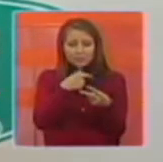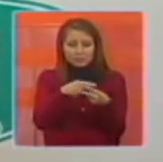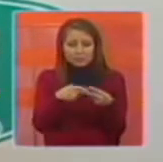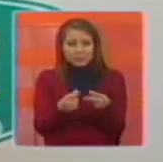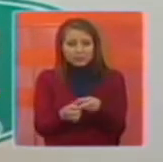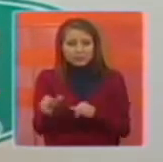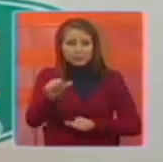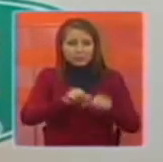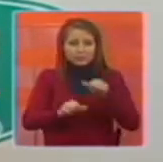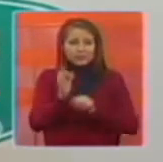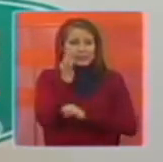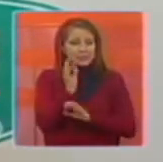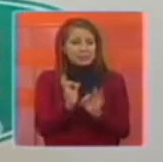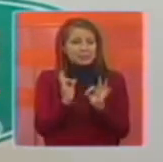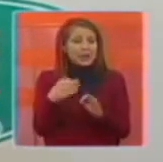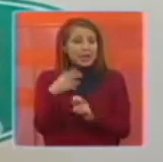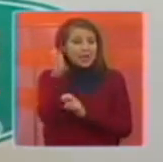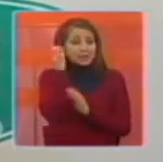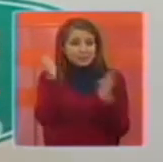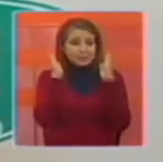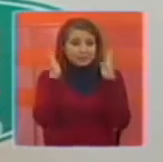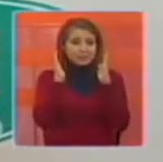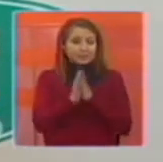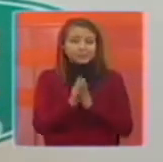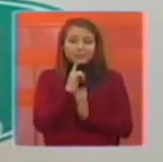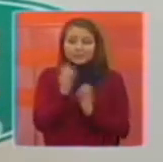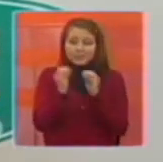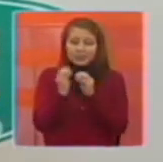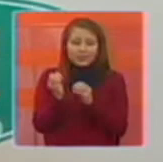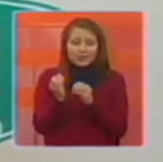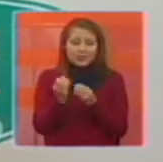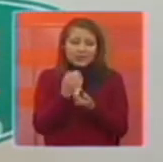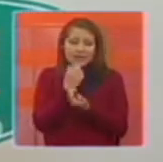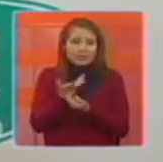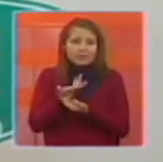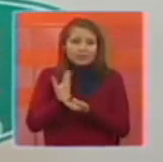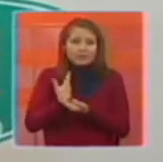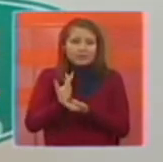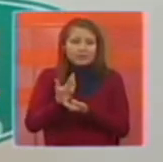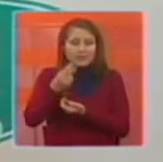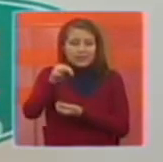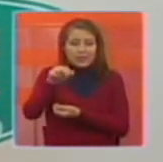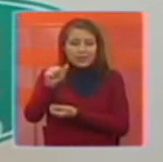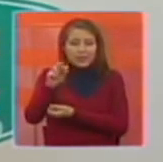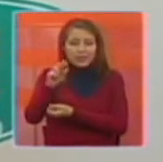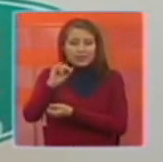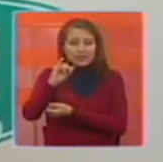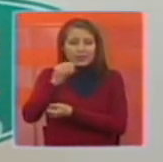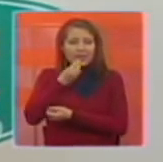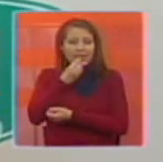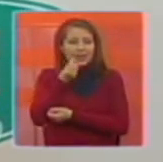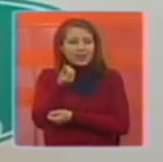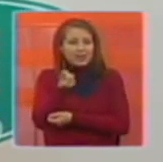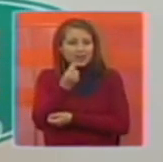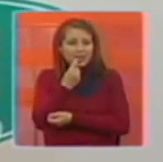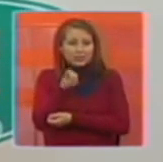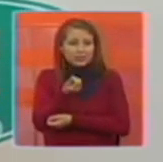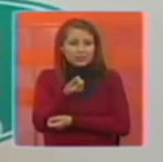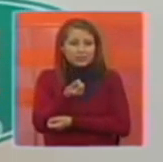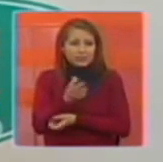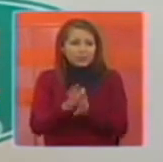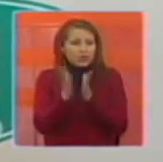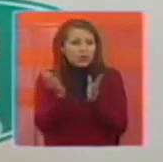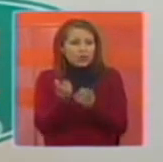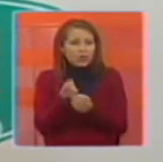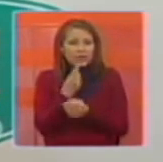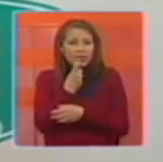iba a decir, oídos, mucho oído, que ponerle mucha mandarina, iba a decir, naranjilla, queda malo el seco.